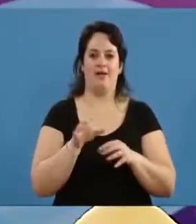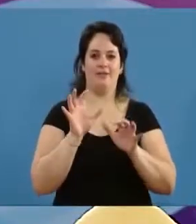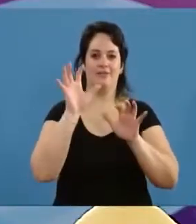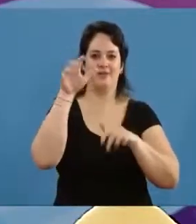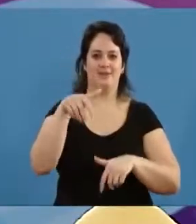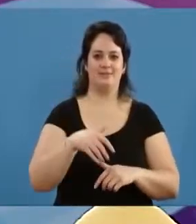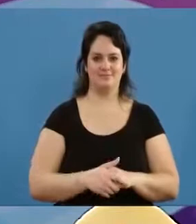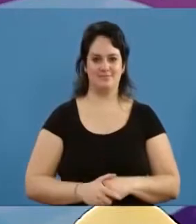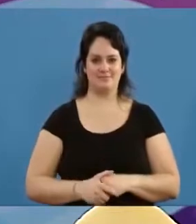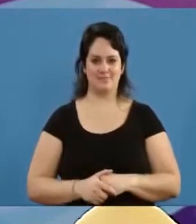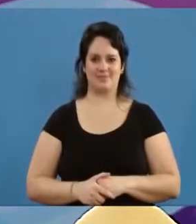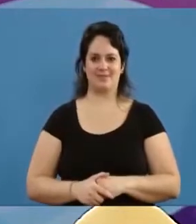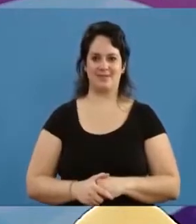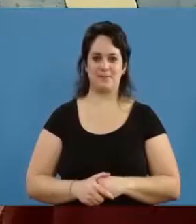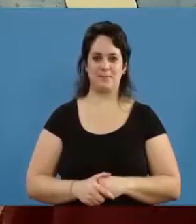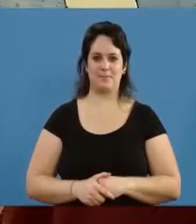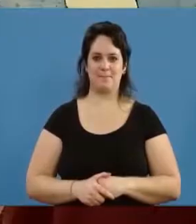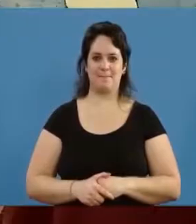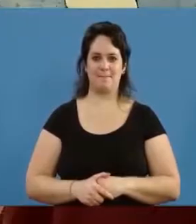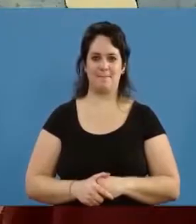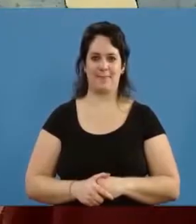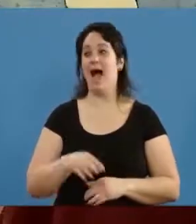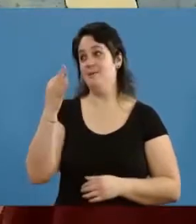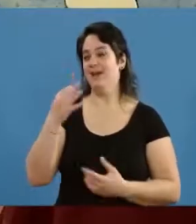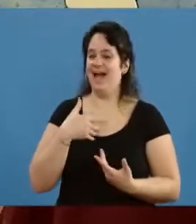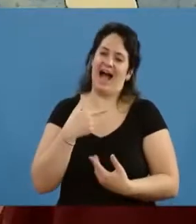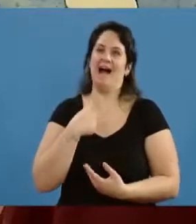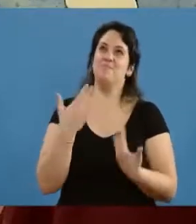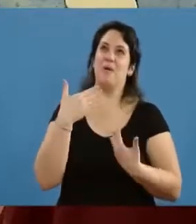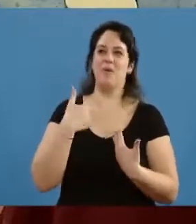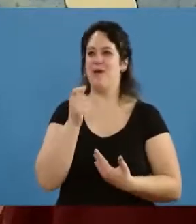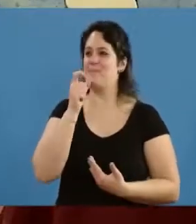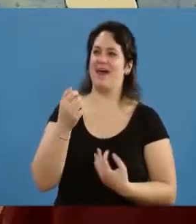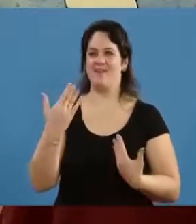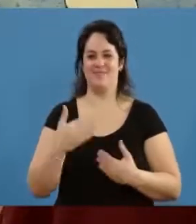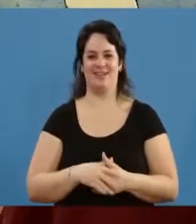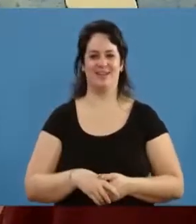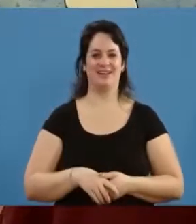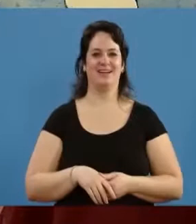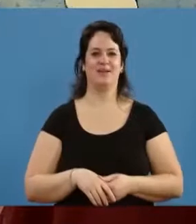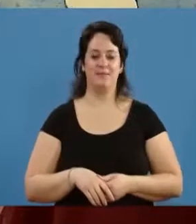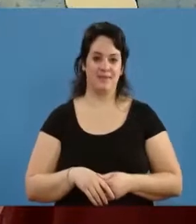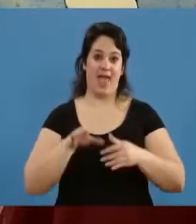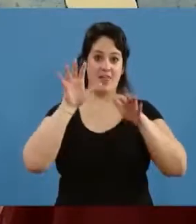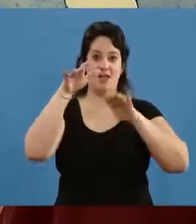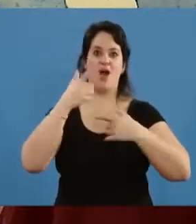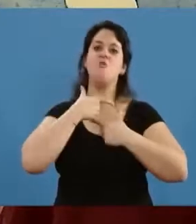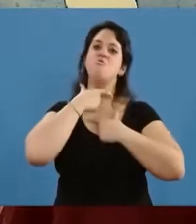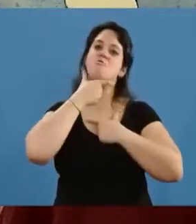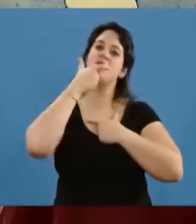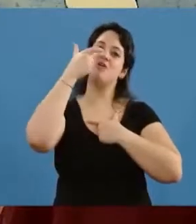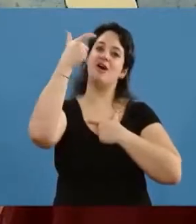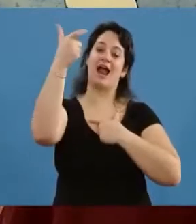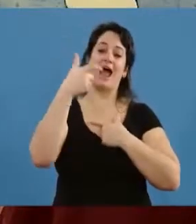de un saurópodo! ¿Qué? ¡Me salió, me salió! ¿Qué te salió? ¡Me salió, me salió, me salió! El dinosaurio con cuello largo